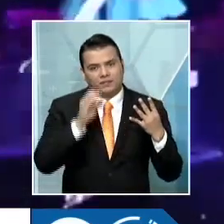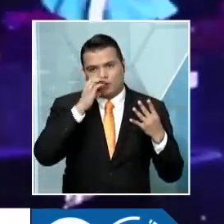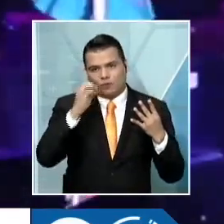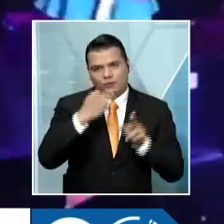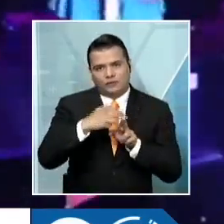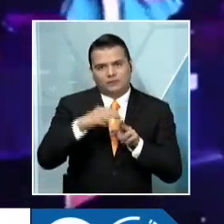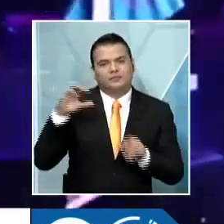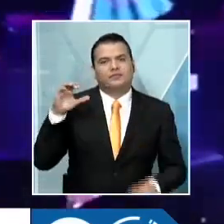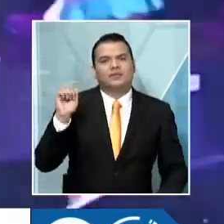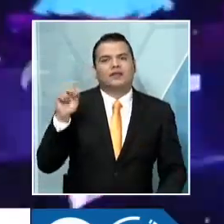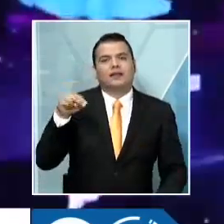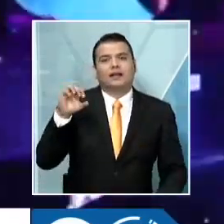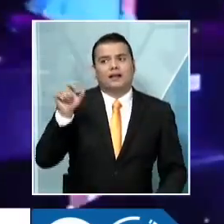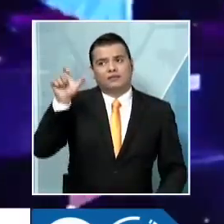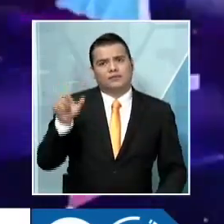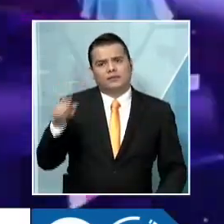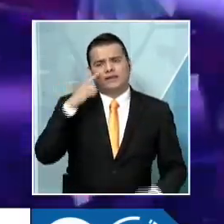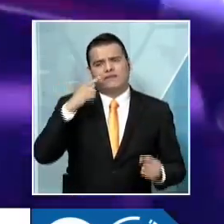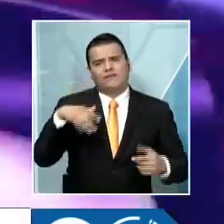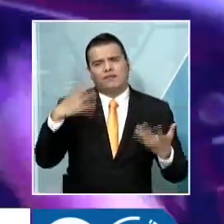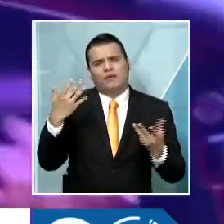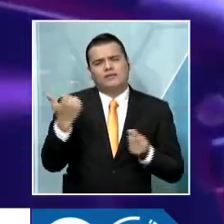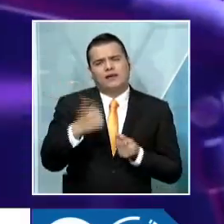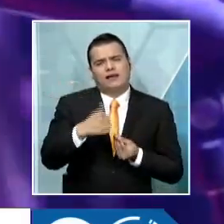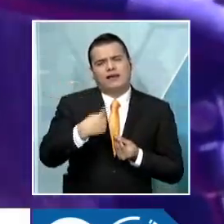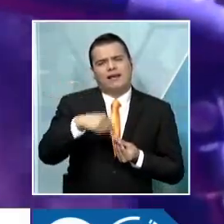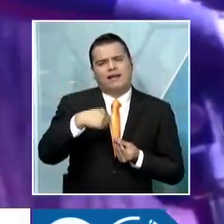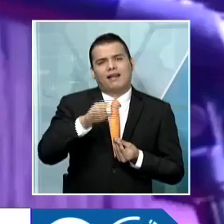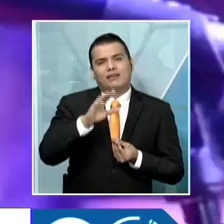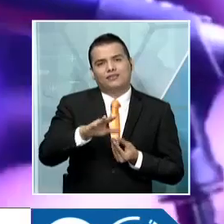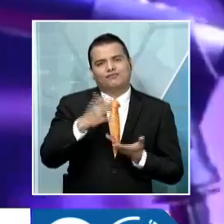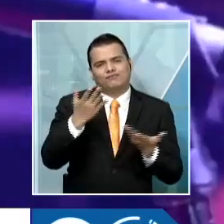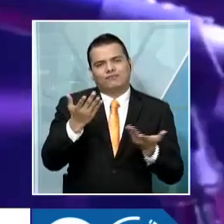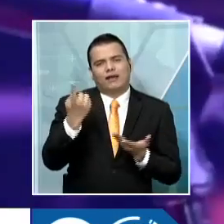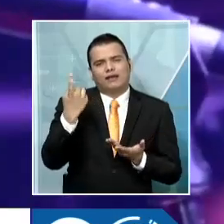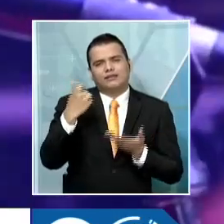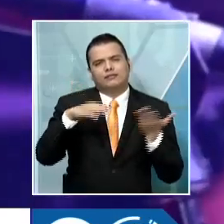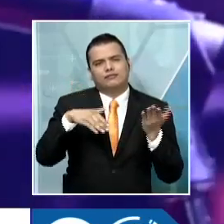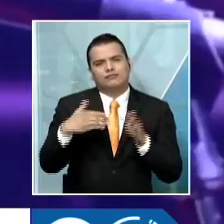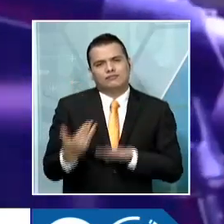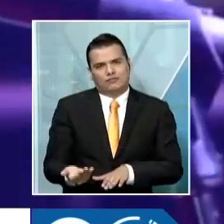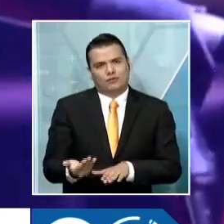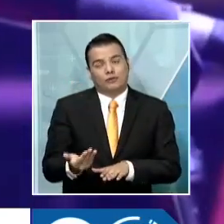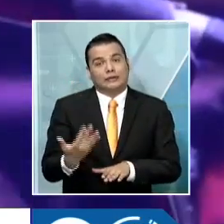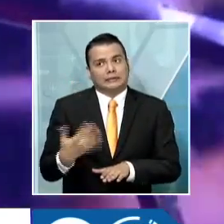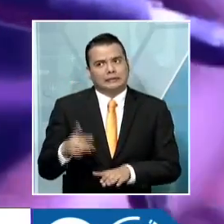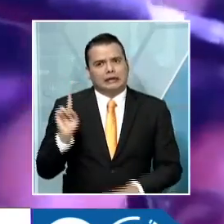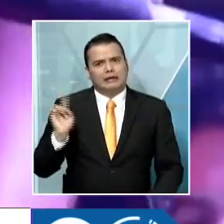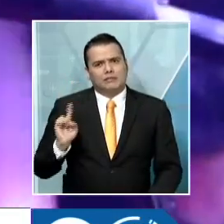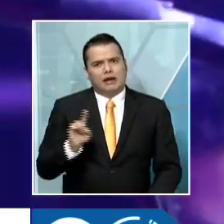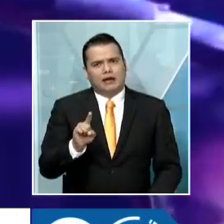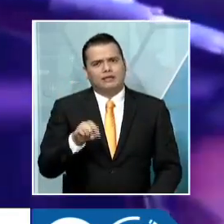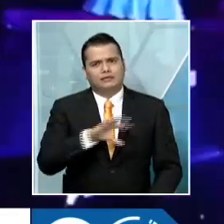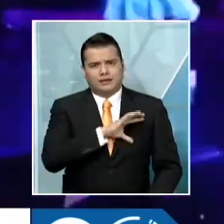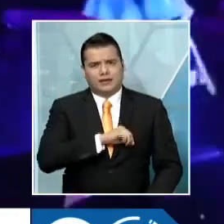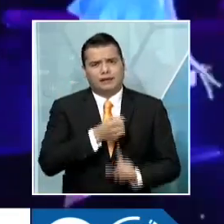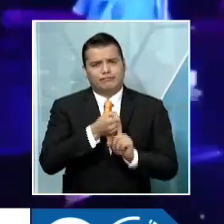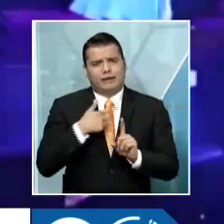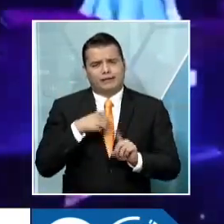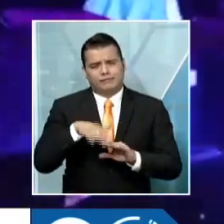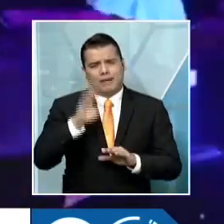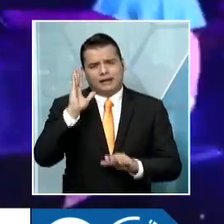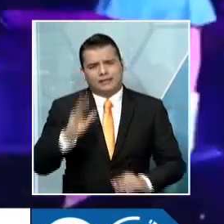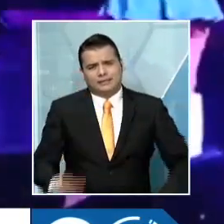El Cano Estremera, uno de los salseros más reconocidos por los caleños, falleció ayer. Recuerdo de un legado rumbero en la capital mundial